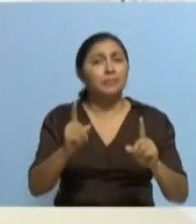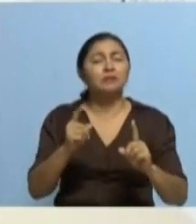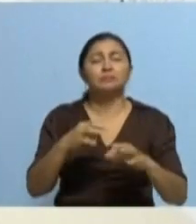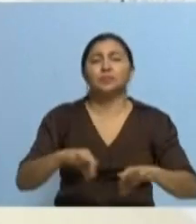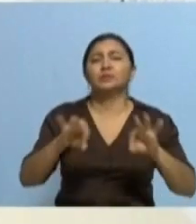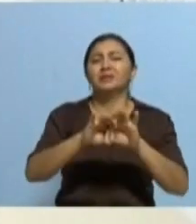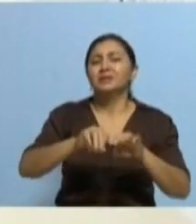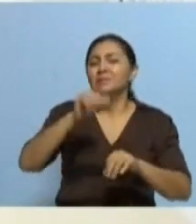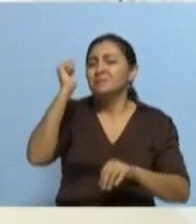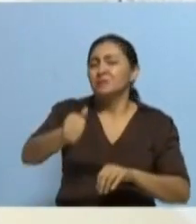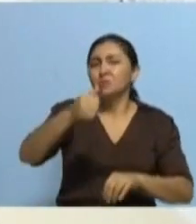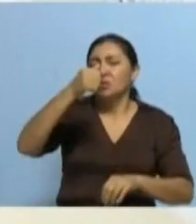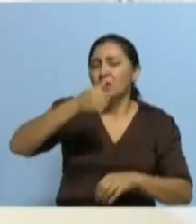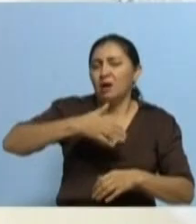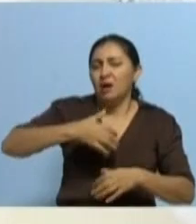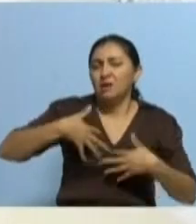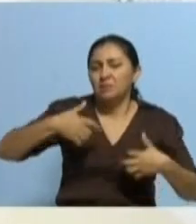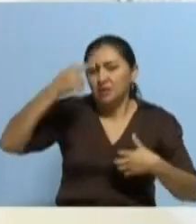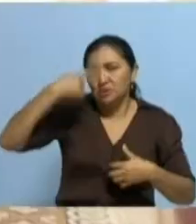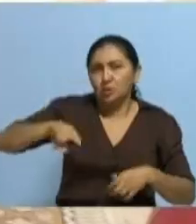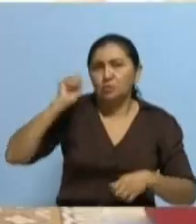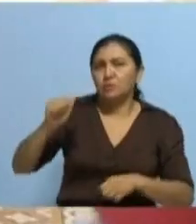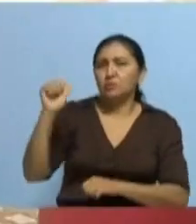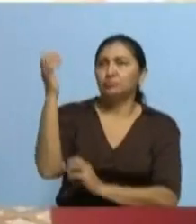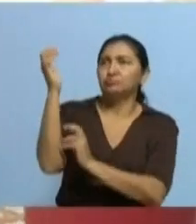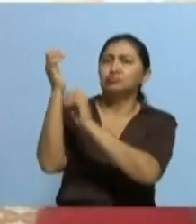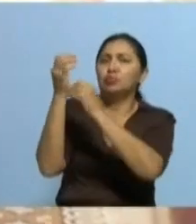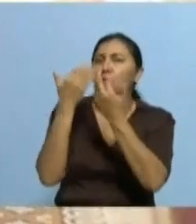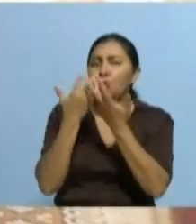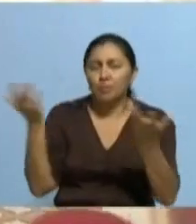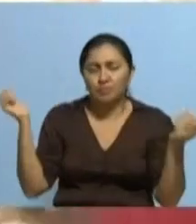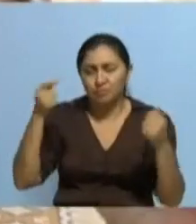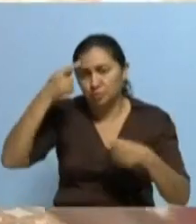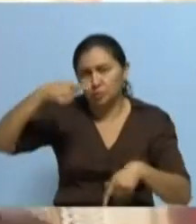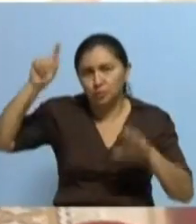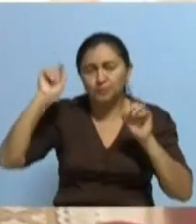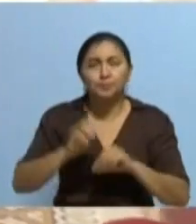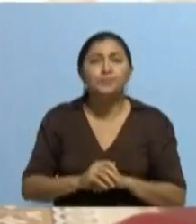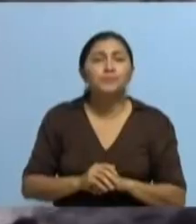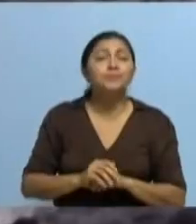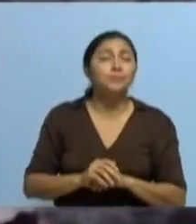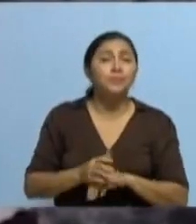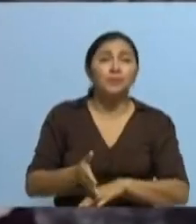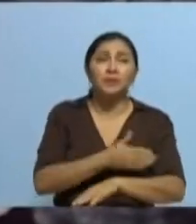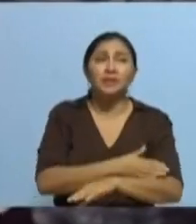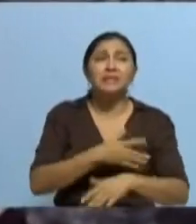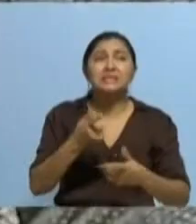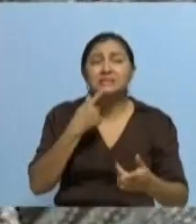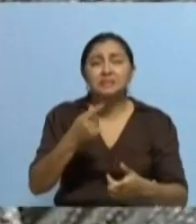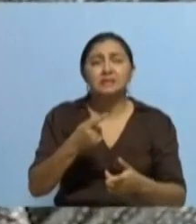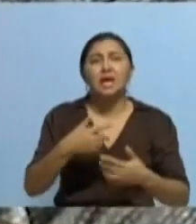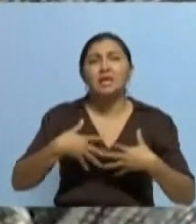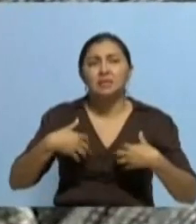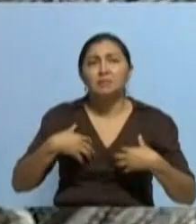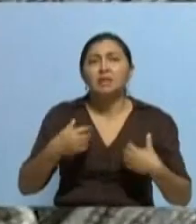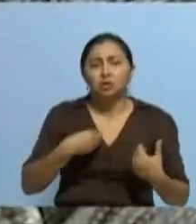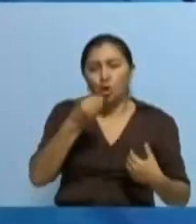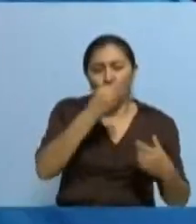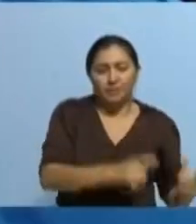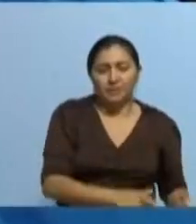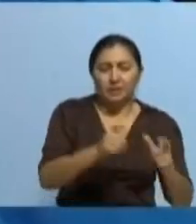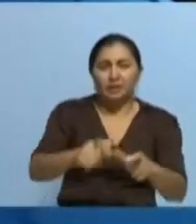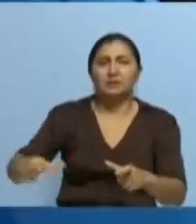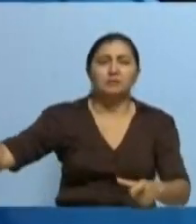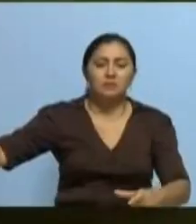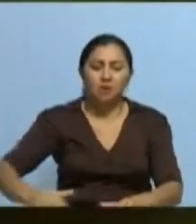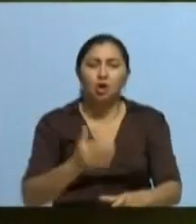natural, ellos van a buscar alimentos y van a buscar agua. Reiteró el biólogo que ponerles comida a los animales no es la recomendación